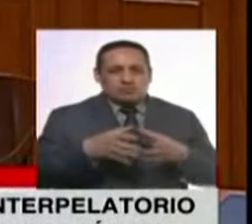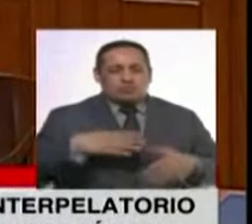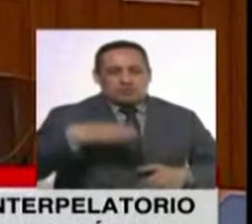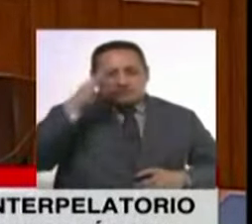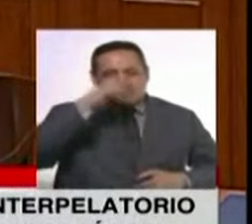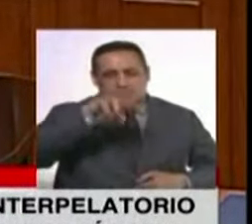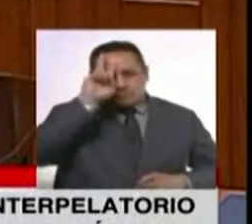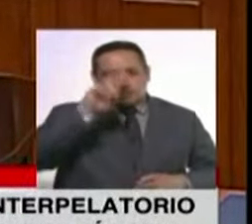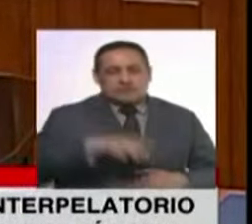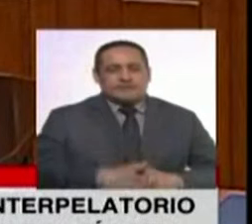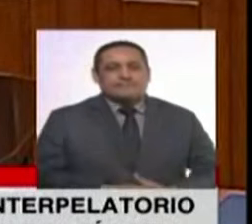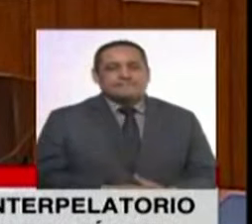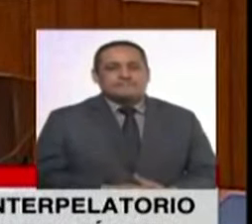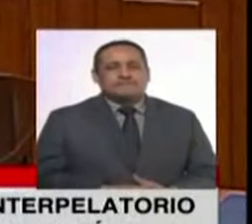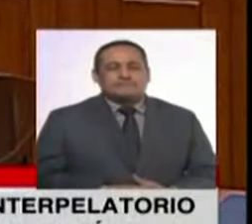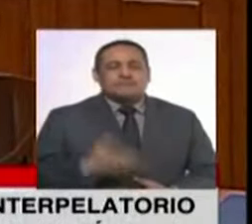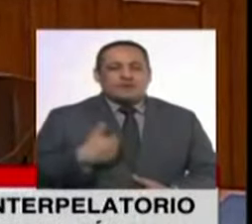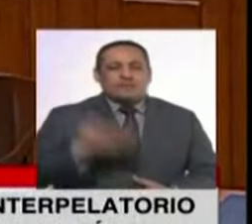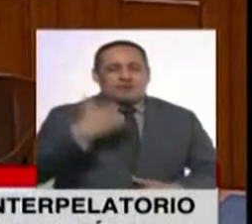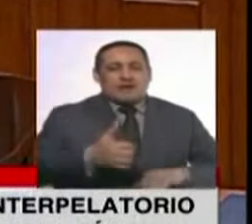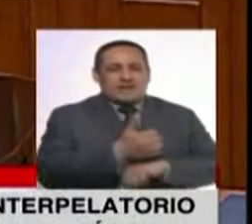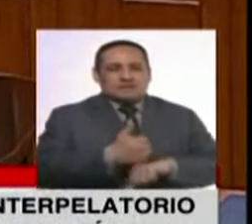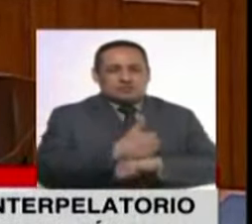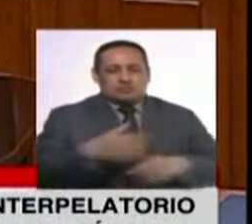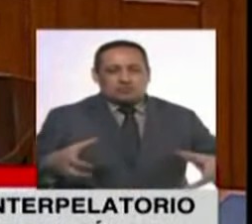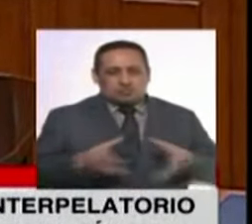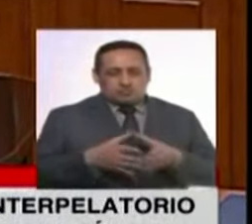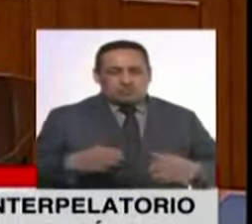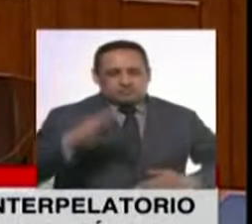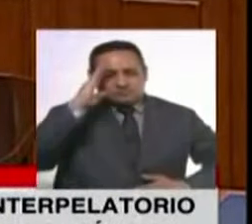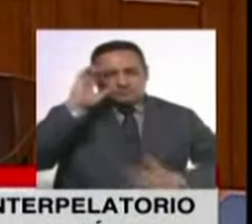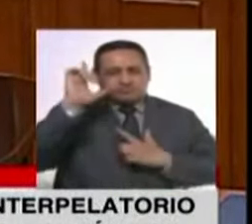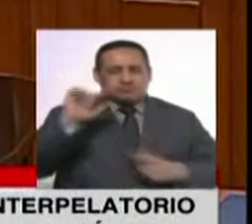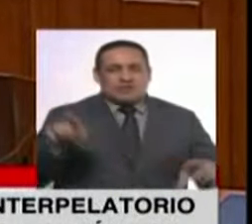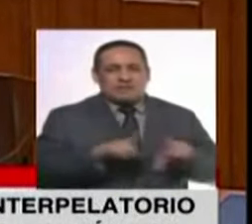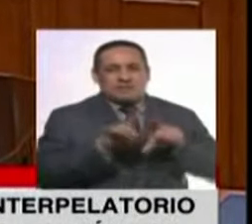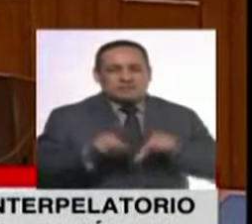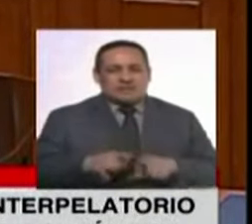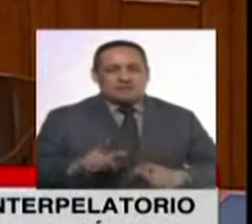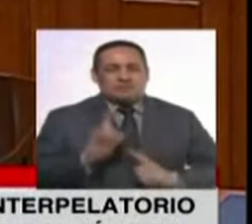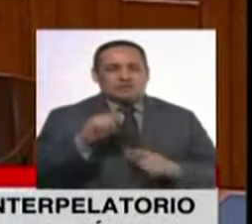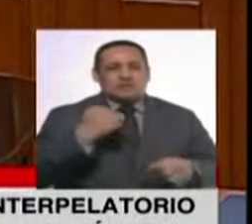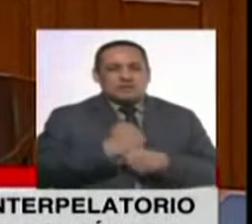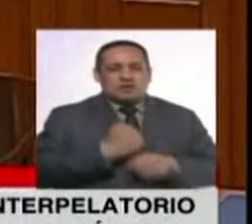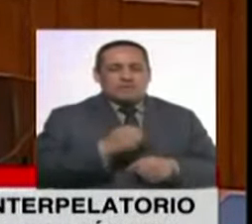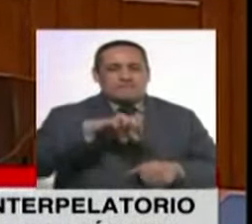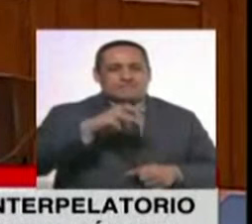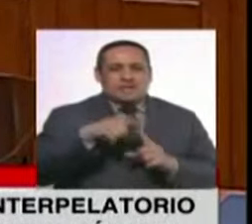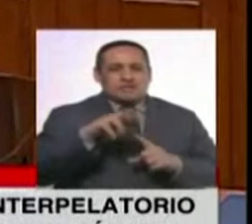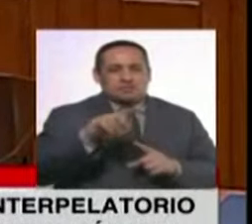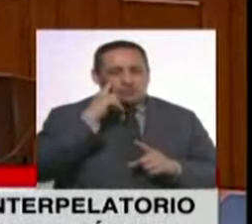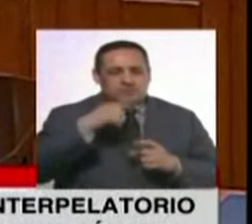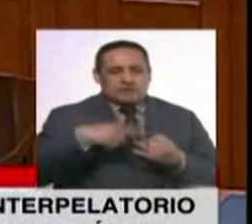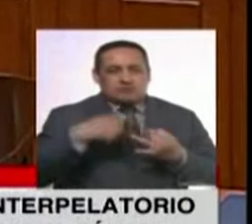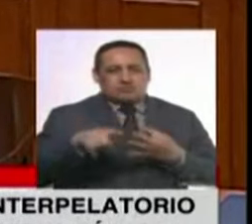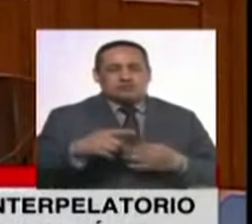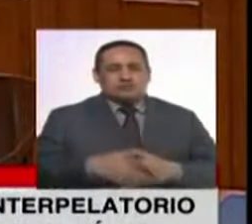Perú fue asesor del Comando conjunto de las fuerzas armadas operación patriota entre